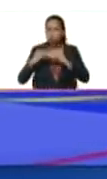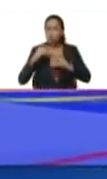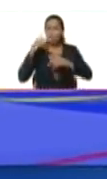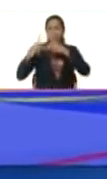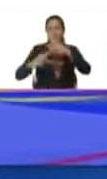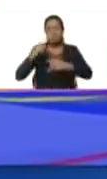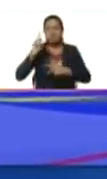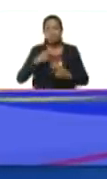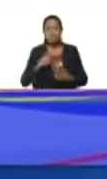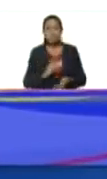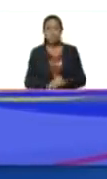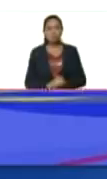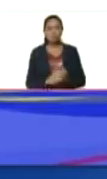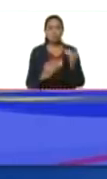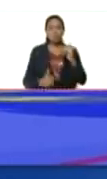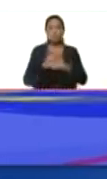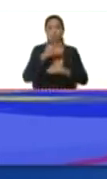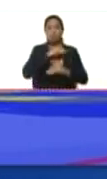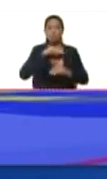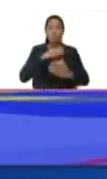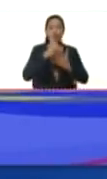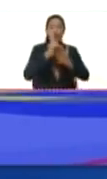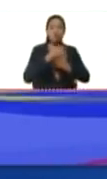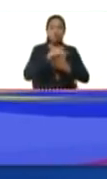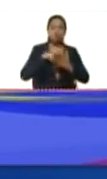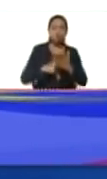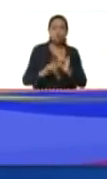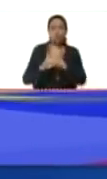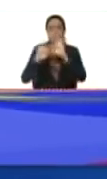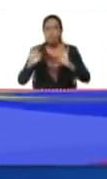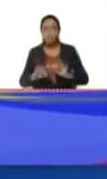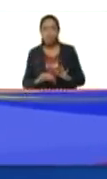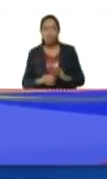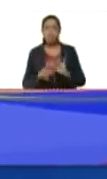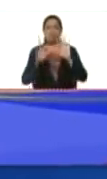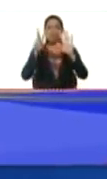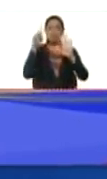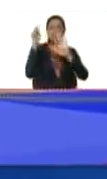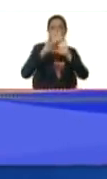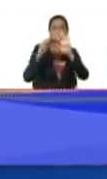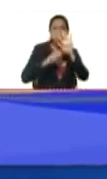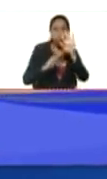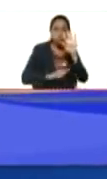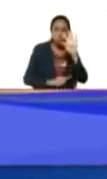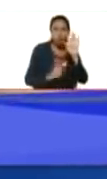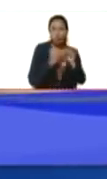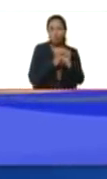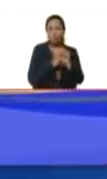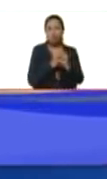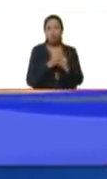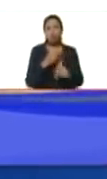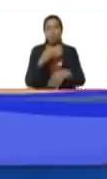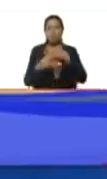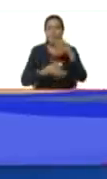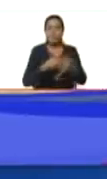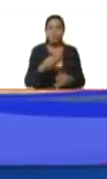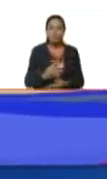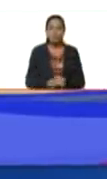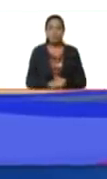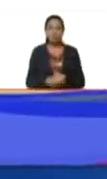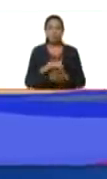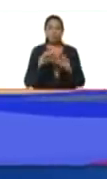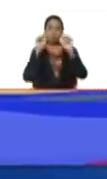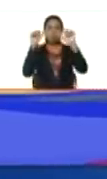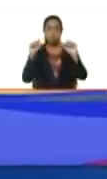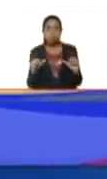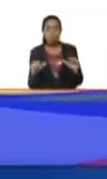política. Pero lo que más nos ha ayudado en esa dirección, presidente, son las 7 líneas de trabajo que usted nos ha dictado. La agenda de